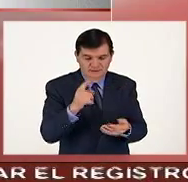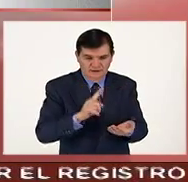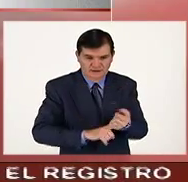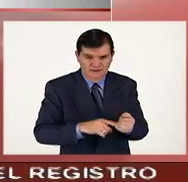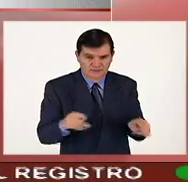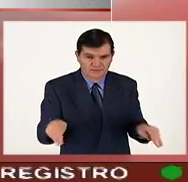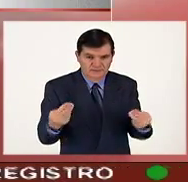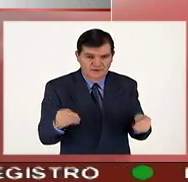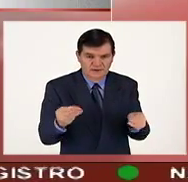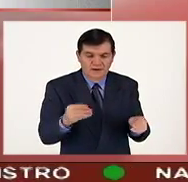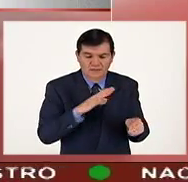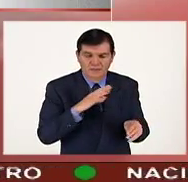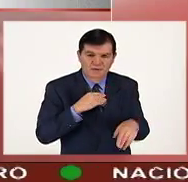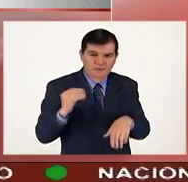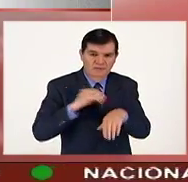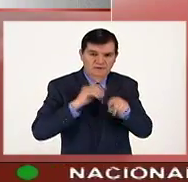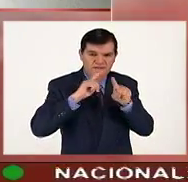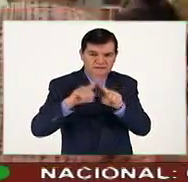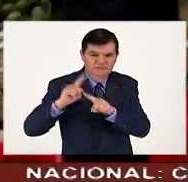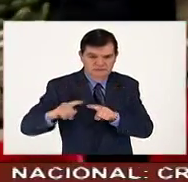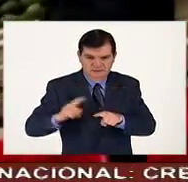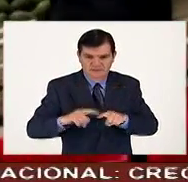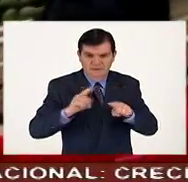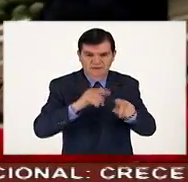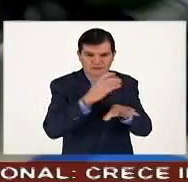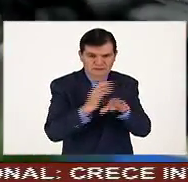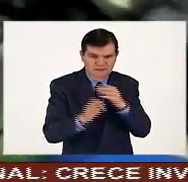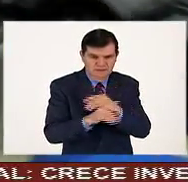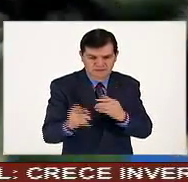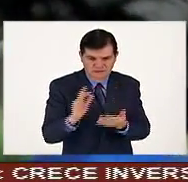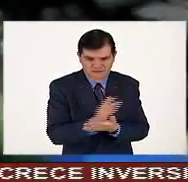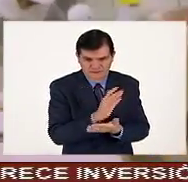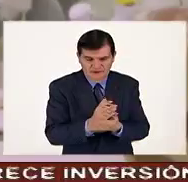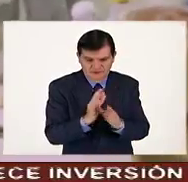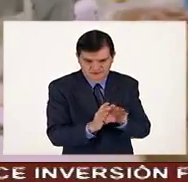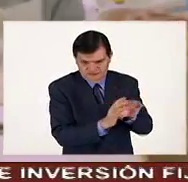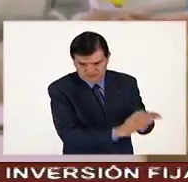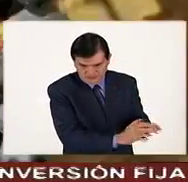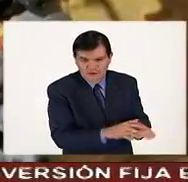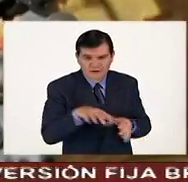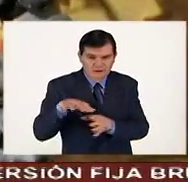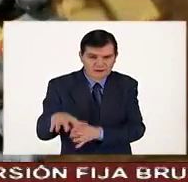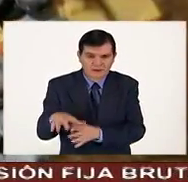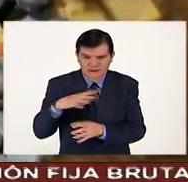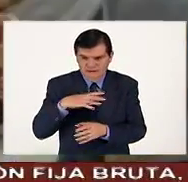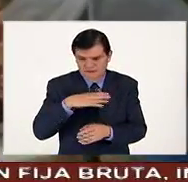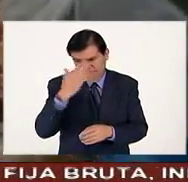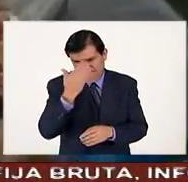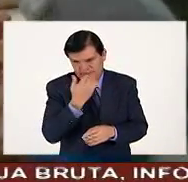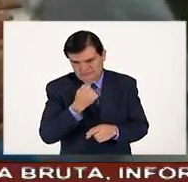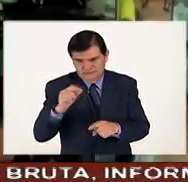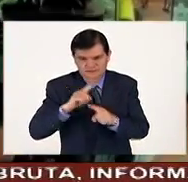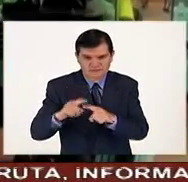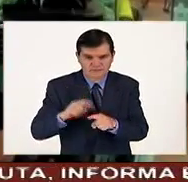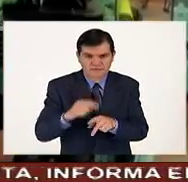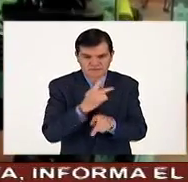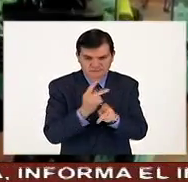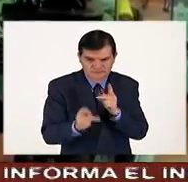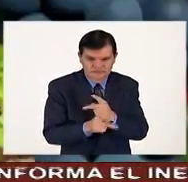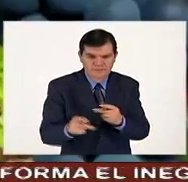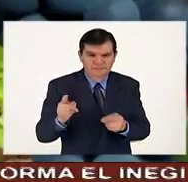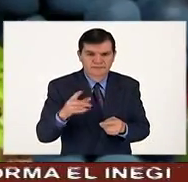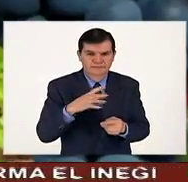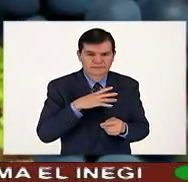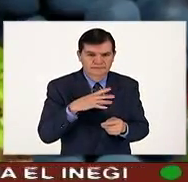Pati, nos permite diversificar mercados, por una parte, por otra parte, especializarnos en productos, por